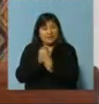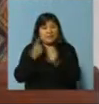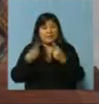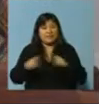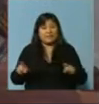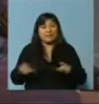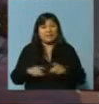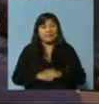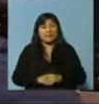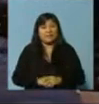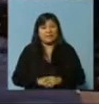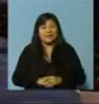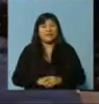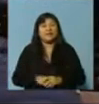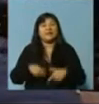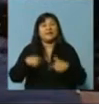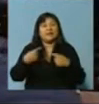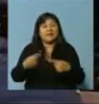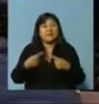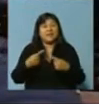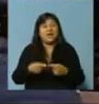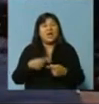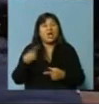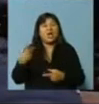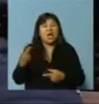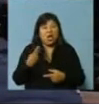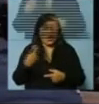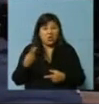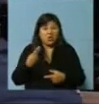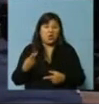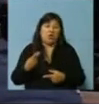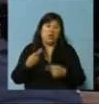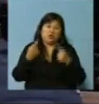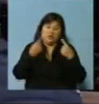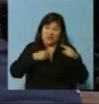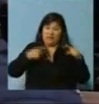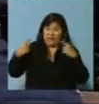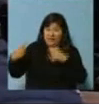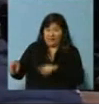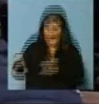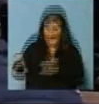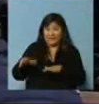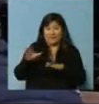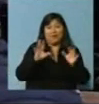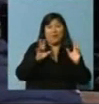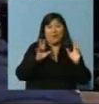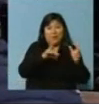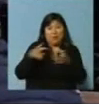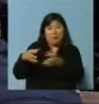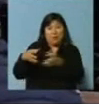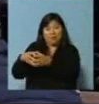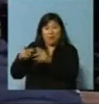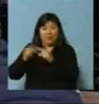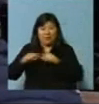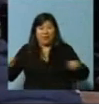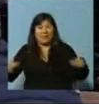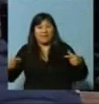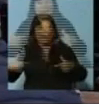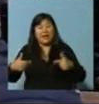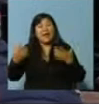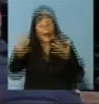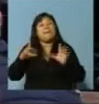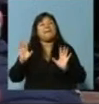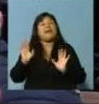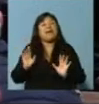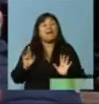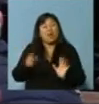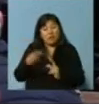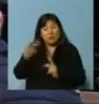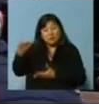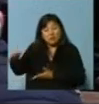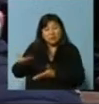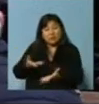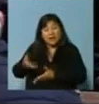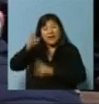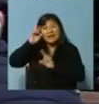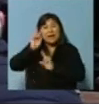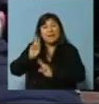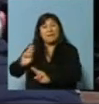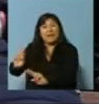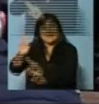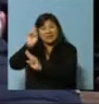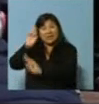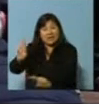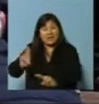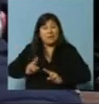lo dice el gobernador, somos de 2 banderas políticas diferentes, pero un respeto institucional